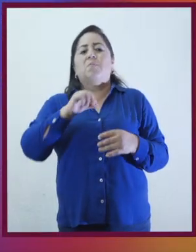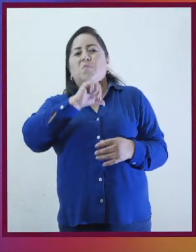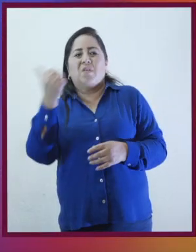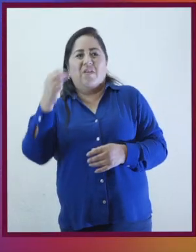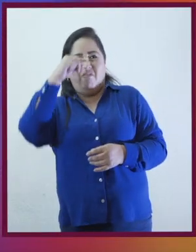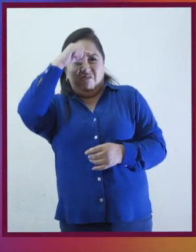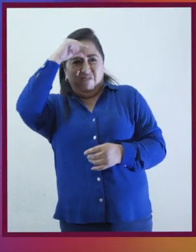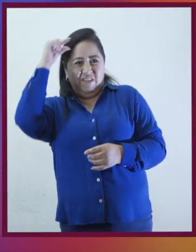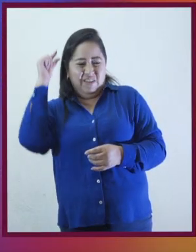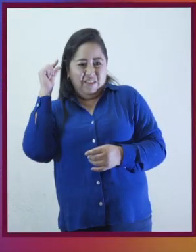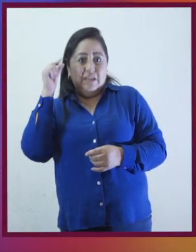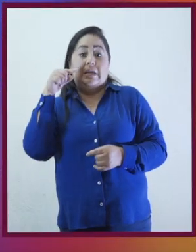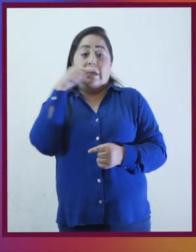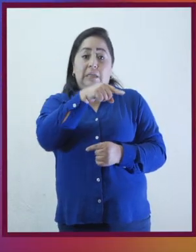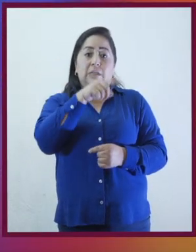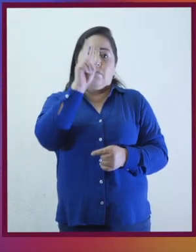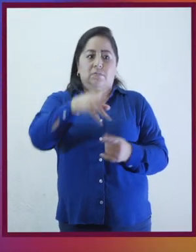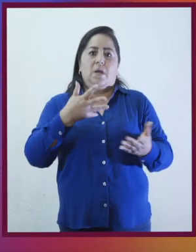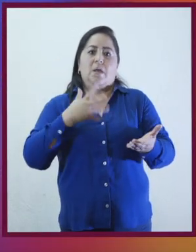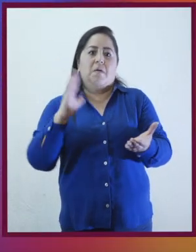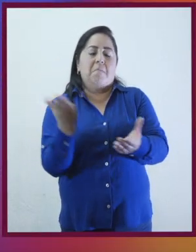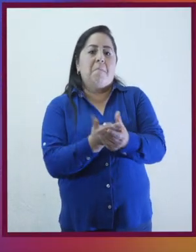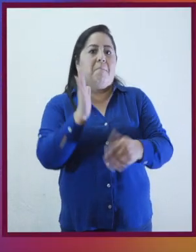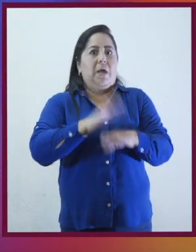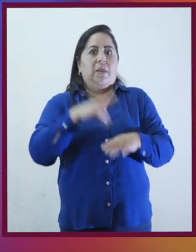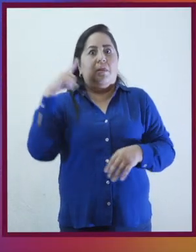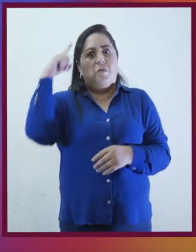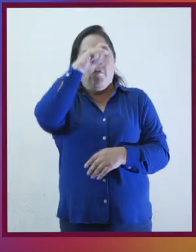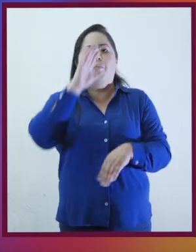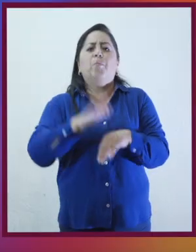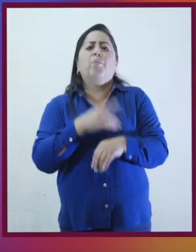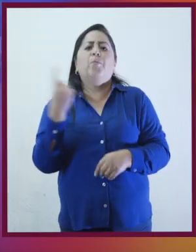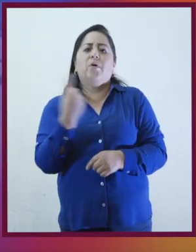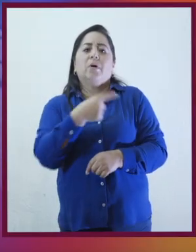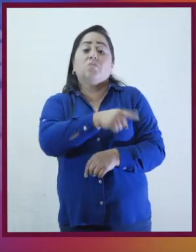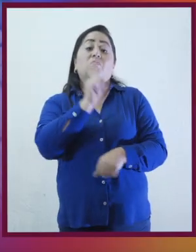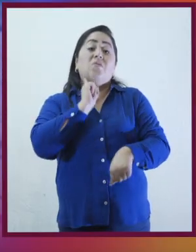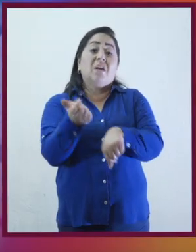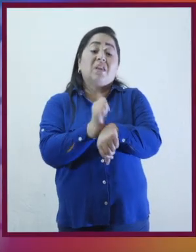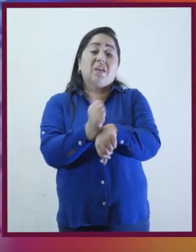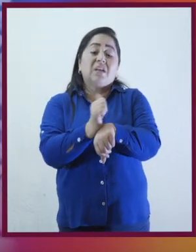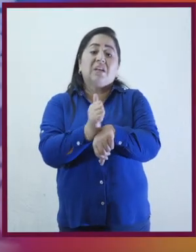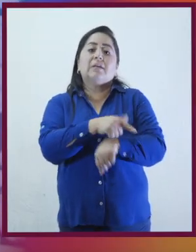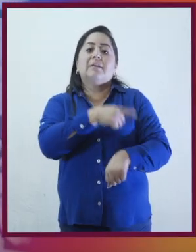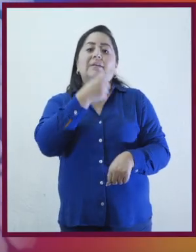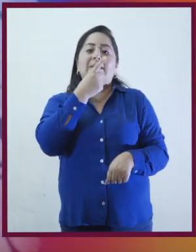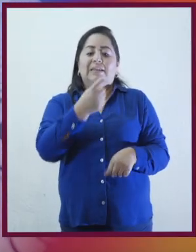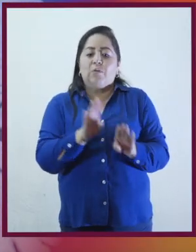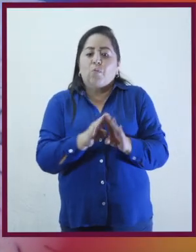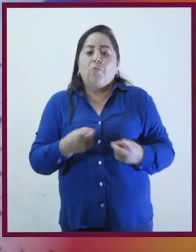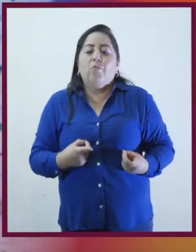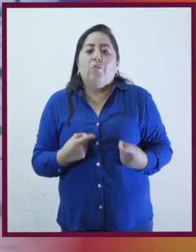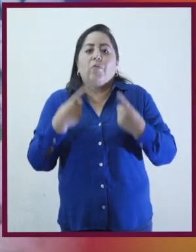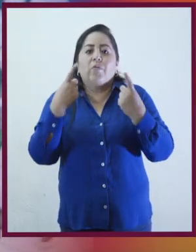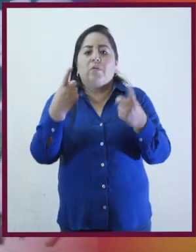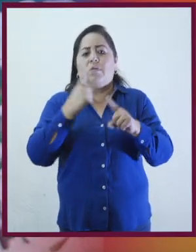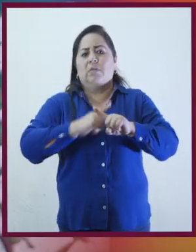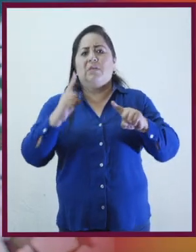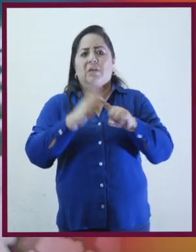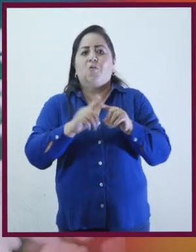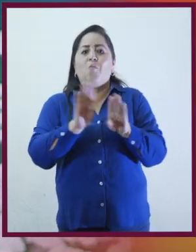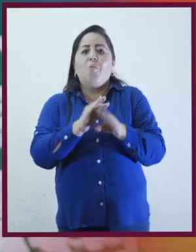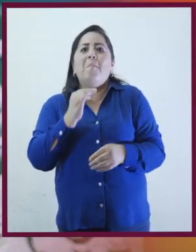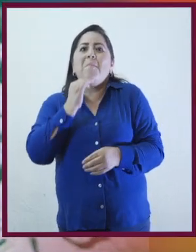de Frida, ¿no? Que ya es un documento más complicado porque es un artista que está tratando de dar una serie